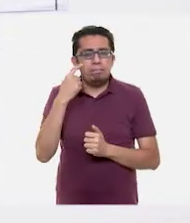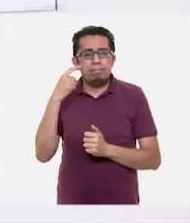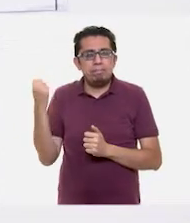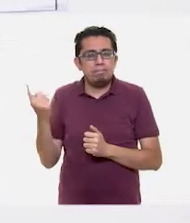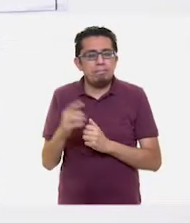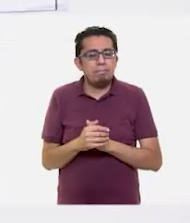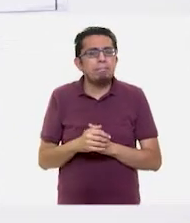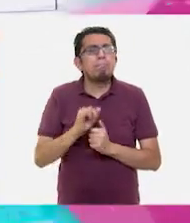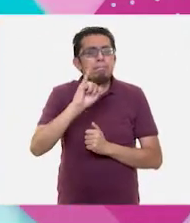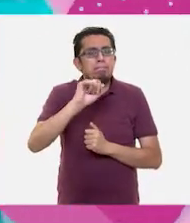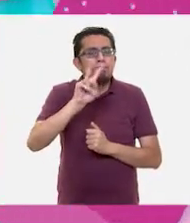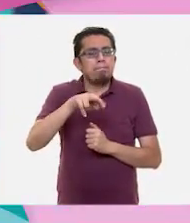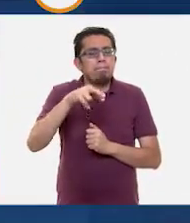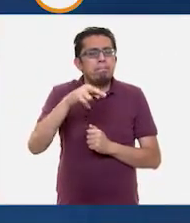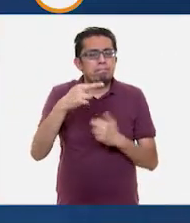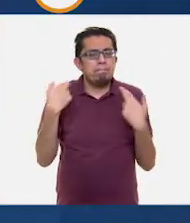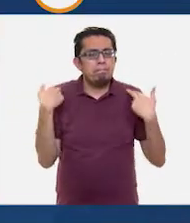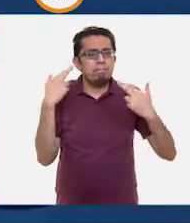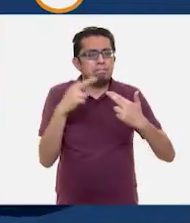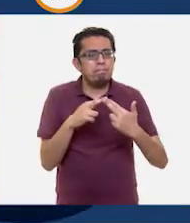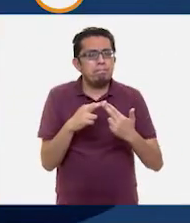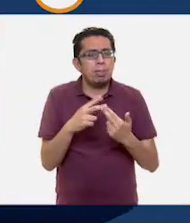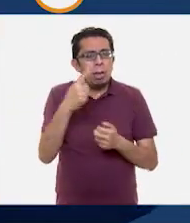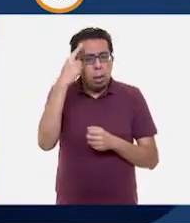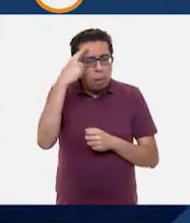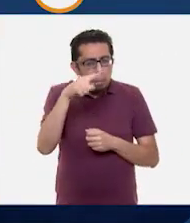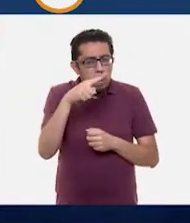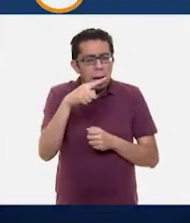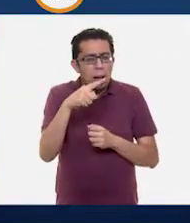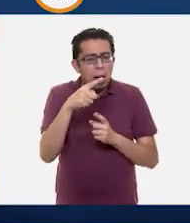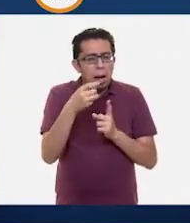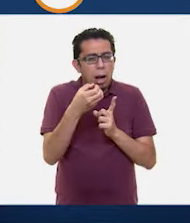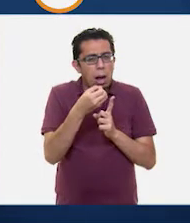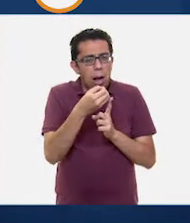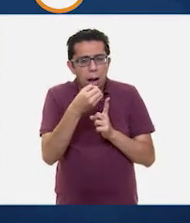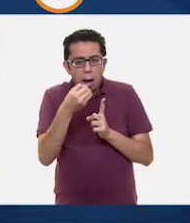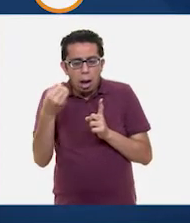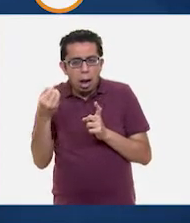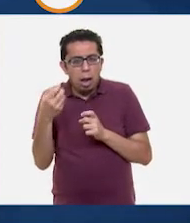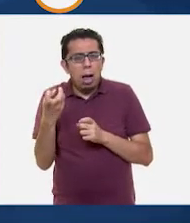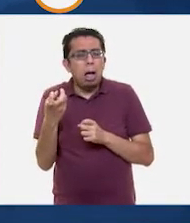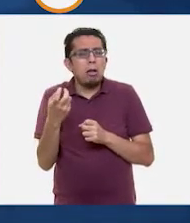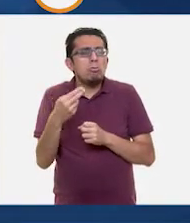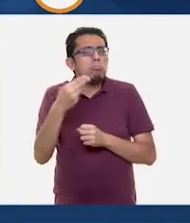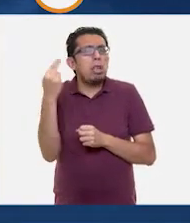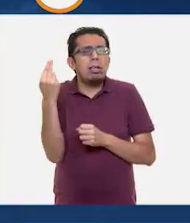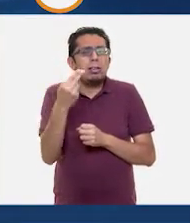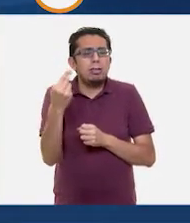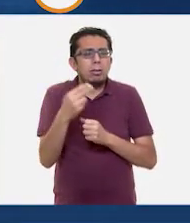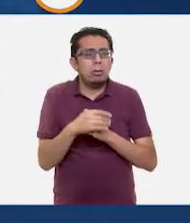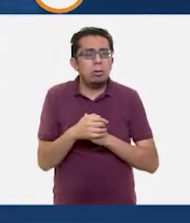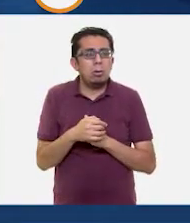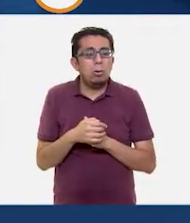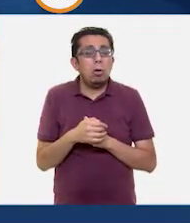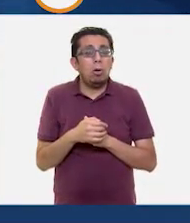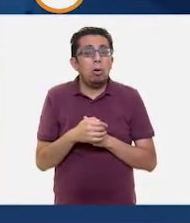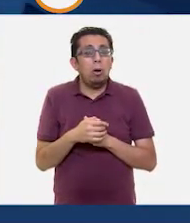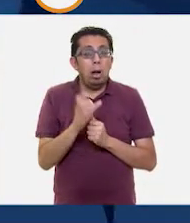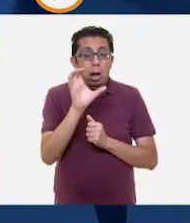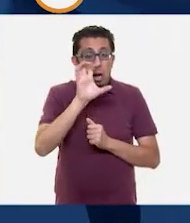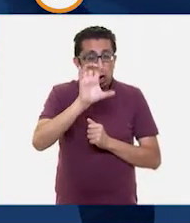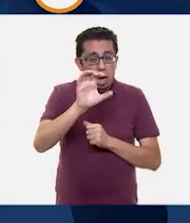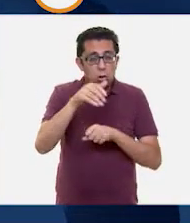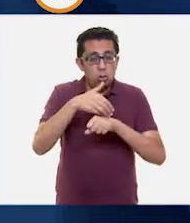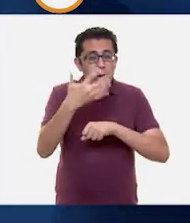Sí, maestra, y para completar la sucesión de números cuadrangulares, solo me basta sumar 11 a la figura 5 y